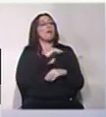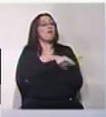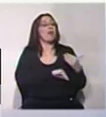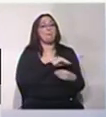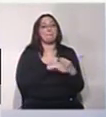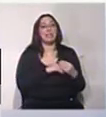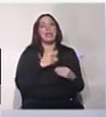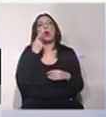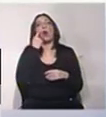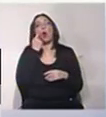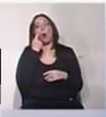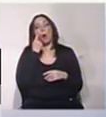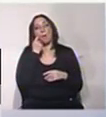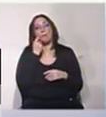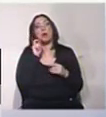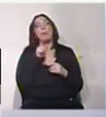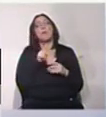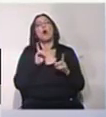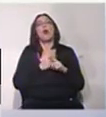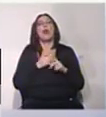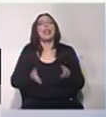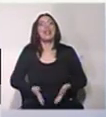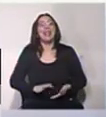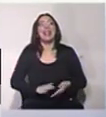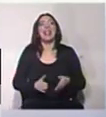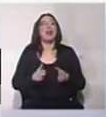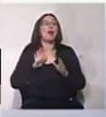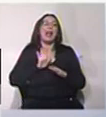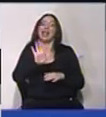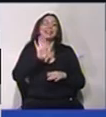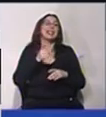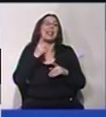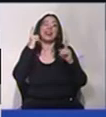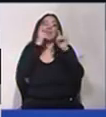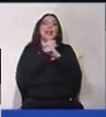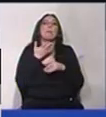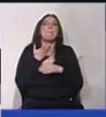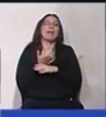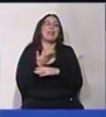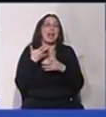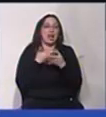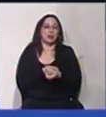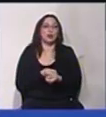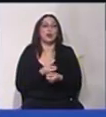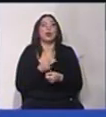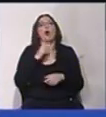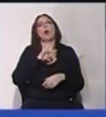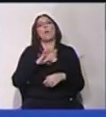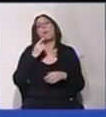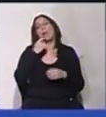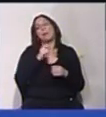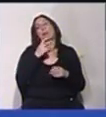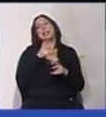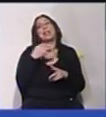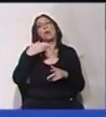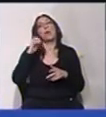Los hombres, por su construcción de género, tienen más dificultad en pedir ayuda. Si no, podemos citar a Becho. Sí, decía